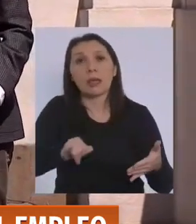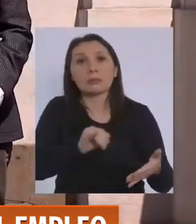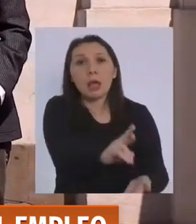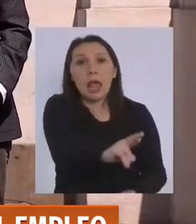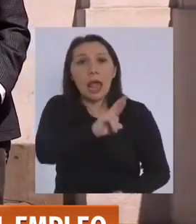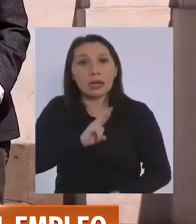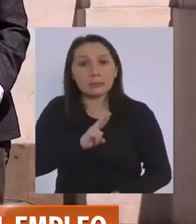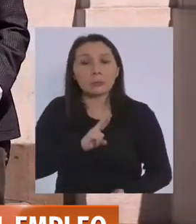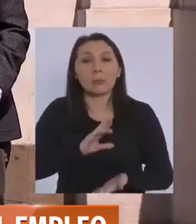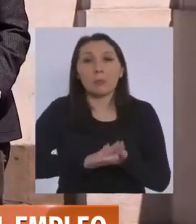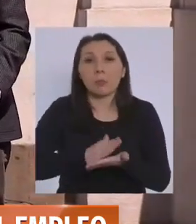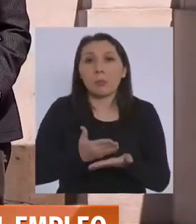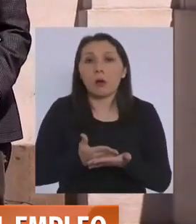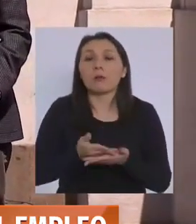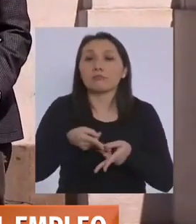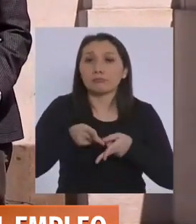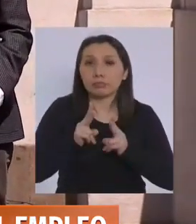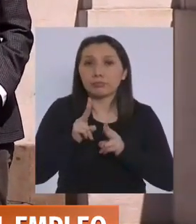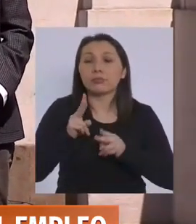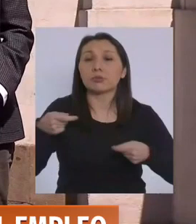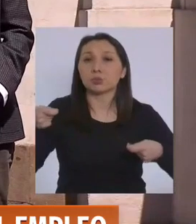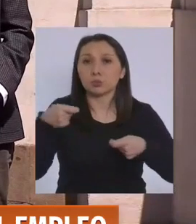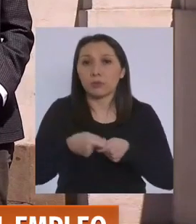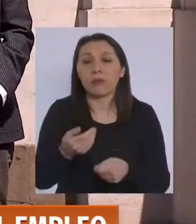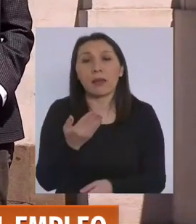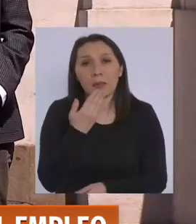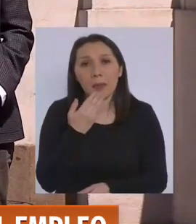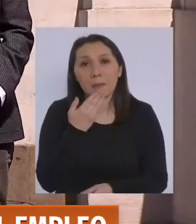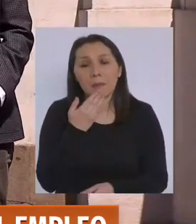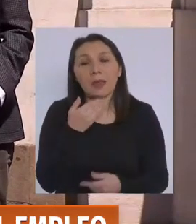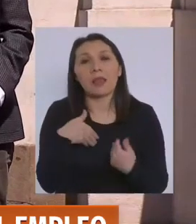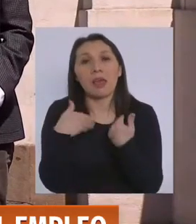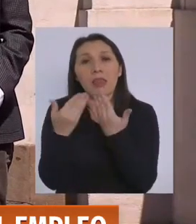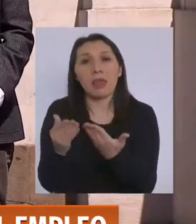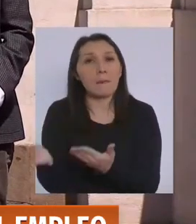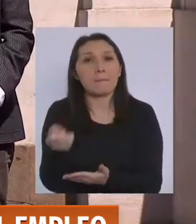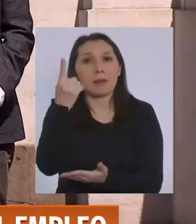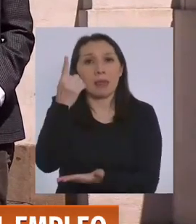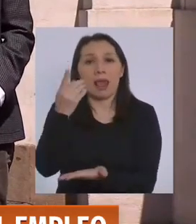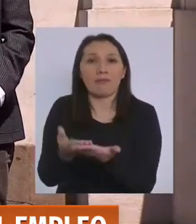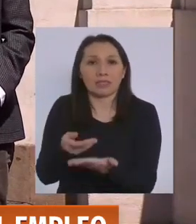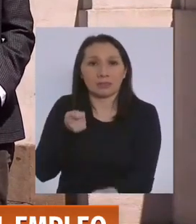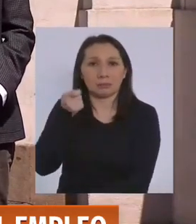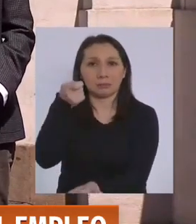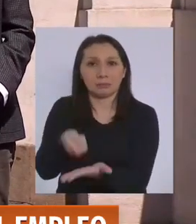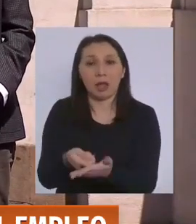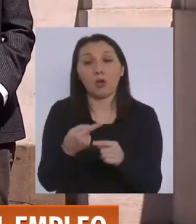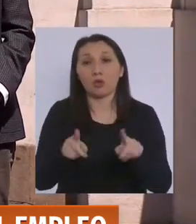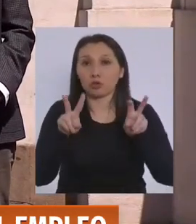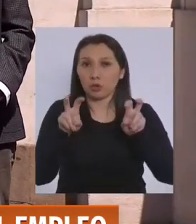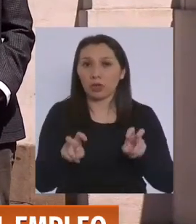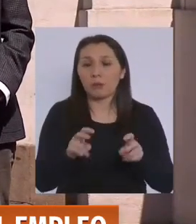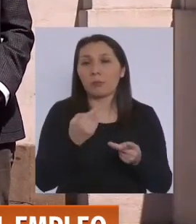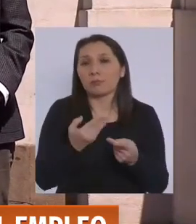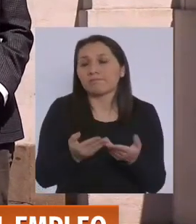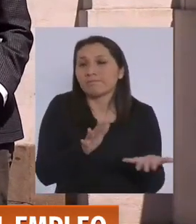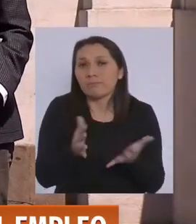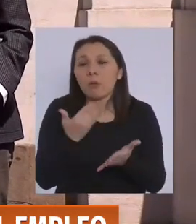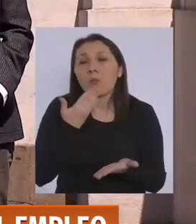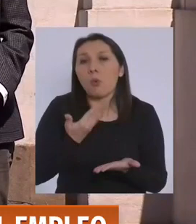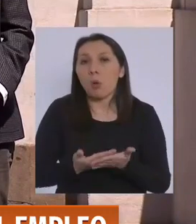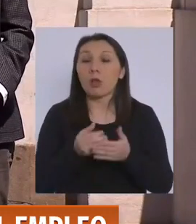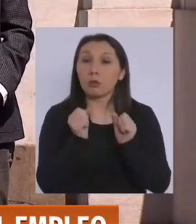resultado de aquellas postulaciones y también la entrega de los primeros pagos. Y por otro lado, ¿cuándo estiman que puede